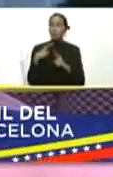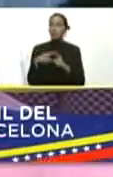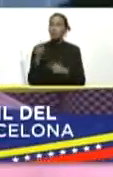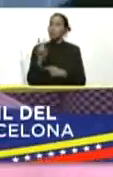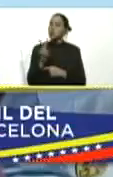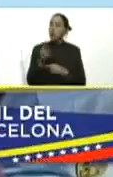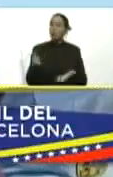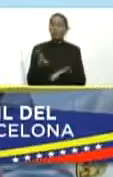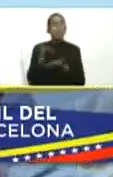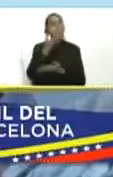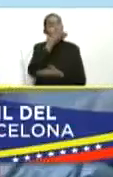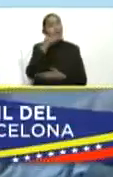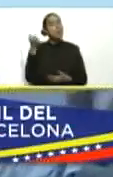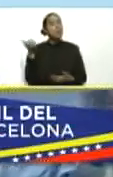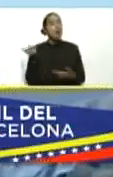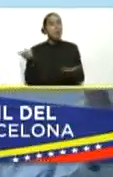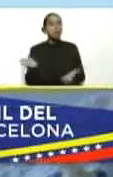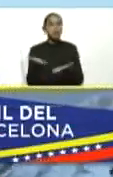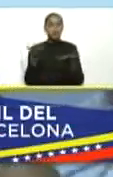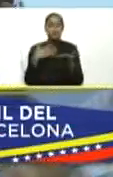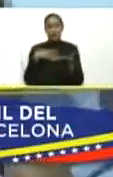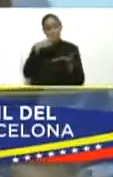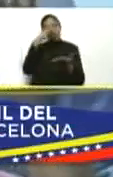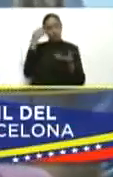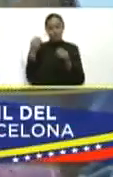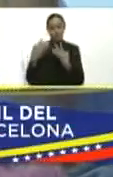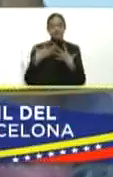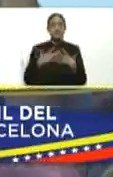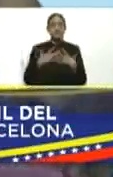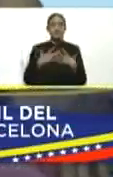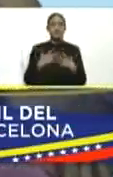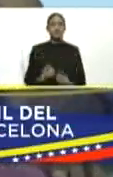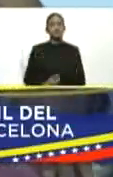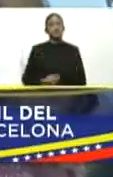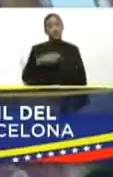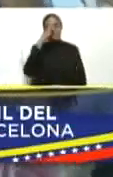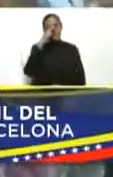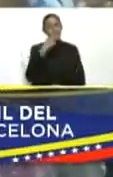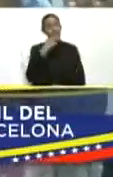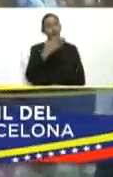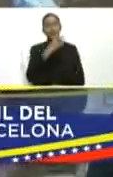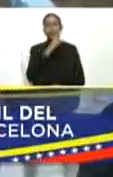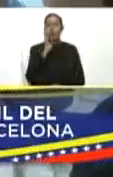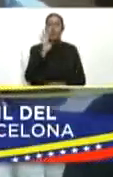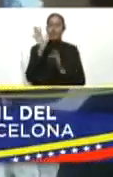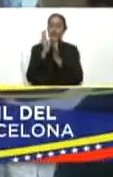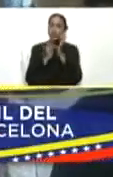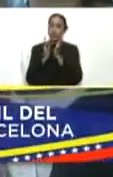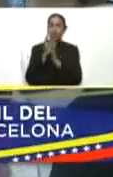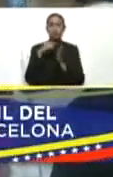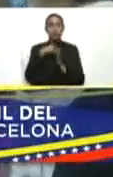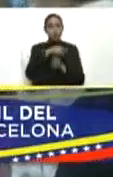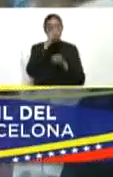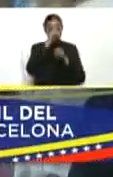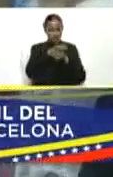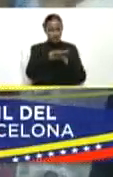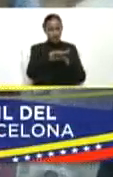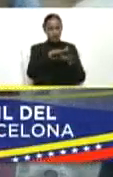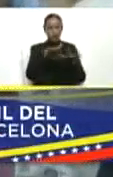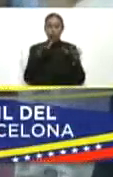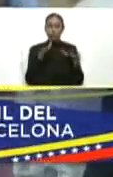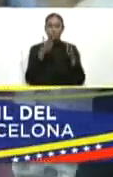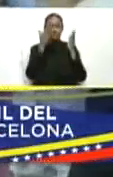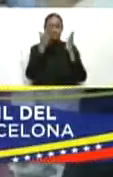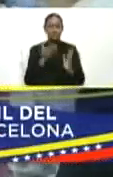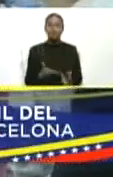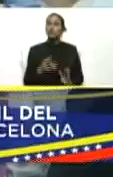vamos para mejor. Dame tus bendiciones, pues. Padre, en el nombre de Jesús de Nazaret, yo bendigo, Señor, a tu siervo, Señor. Tú